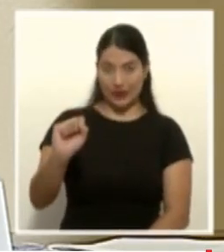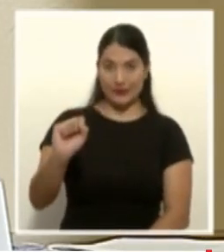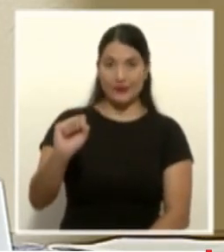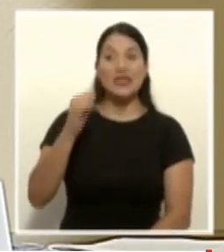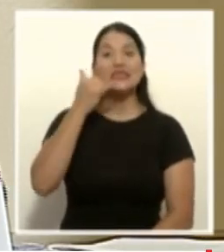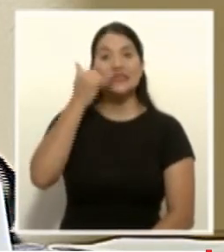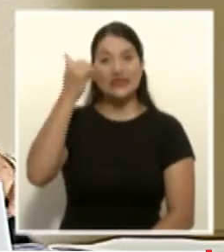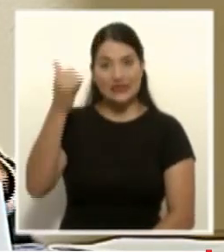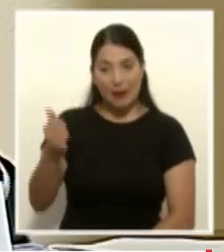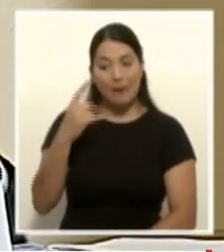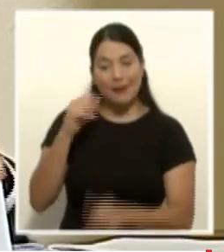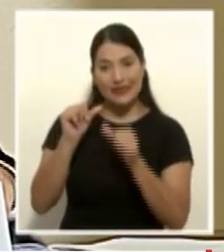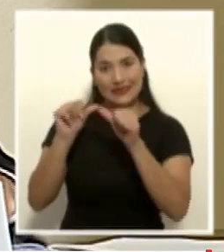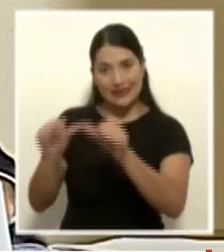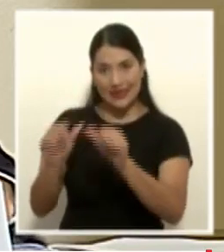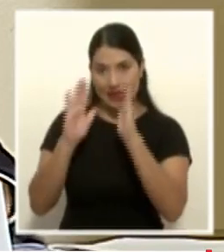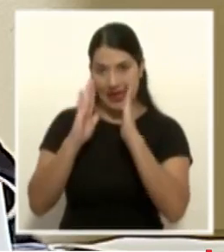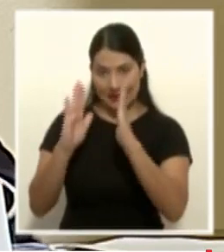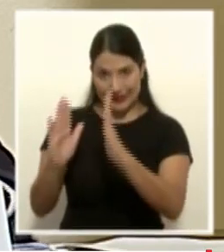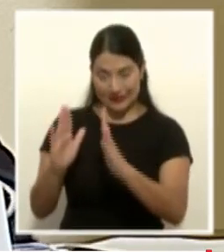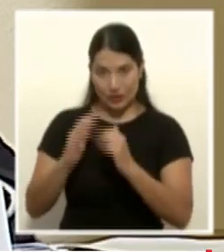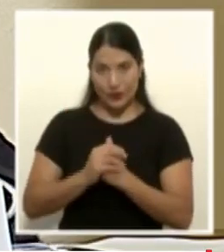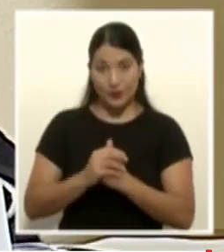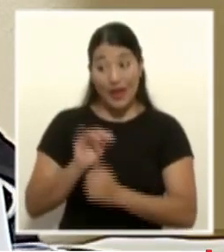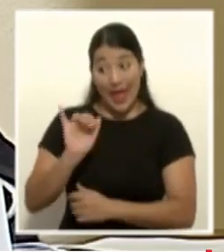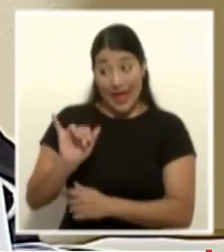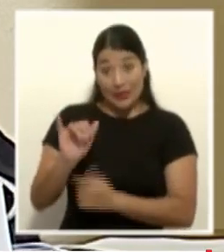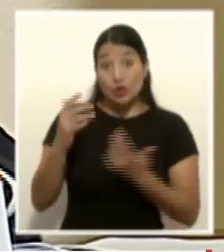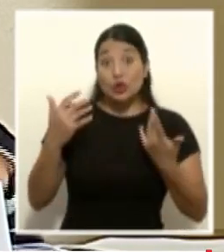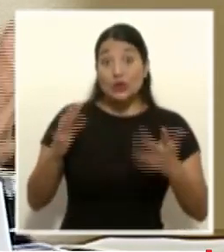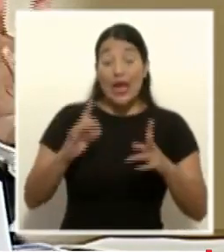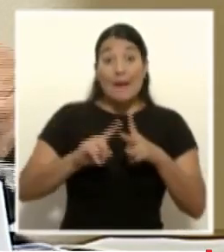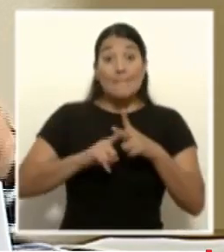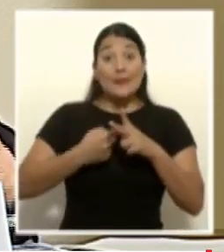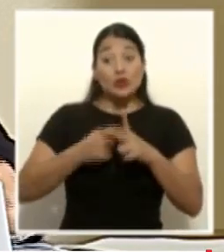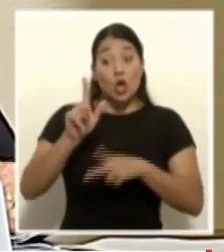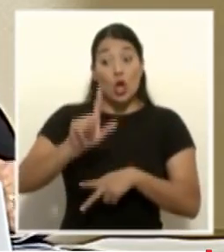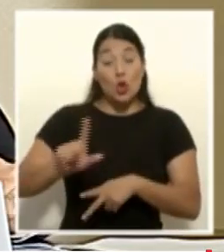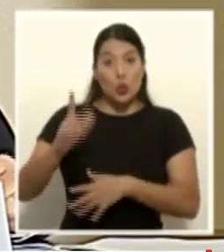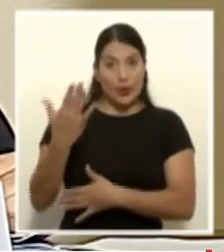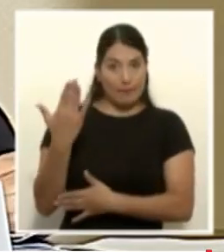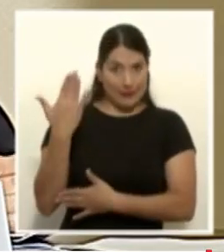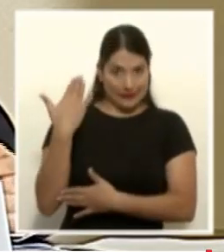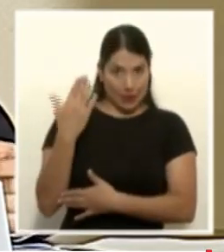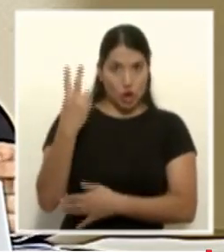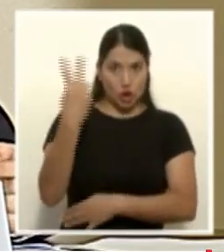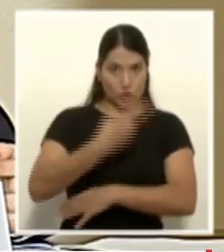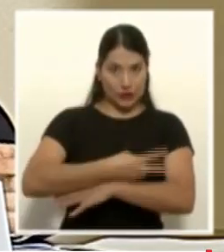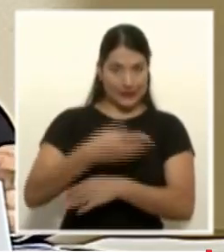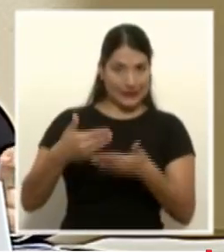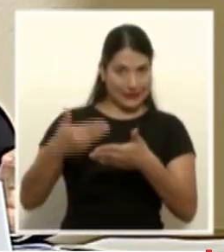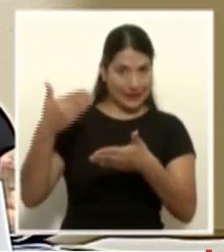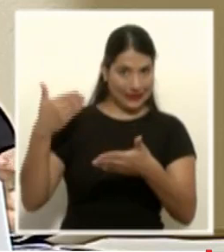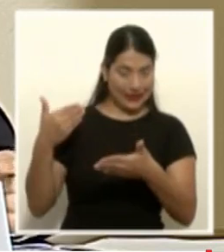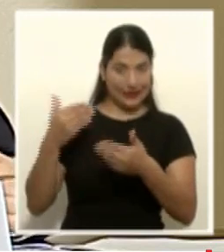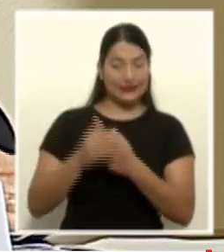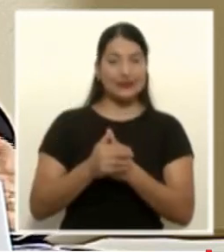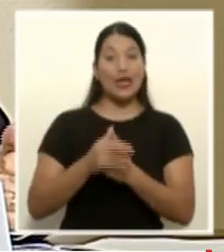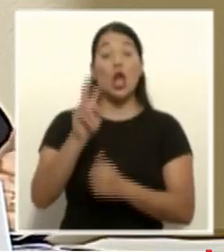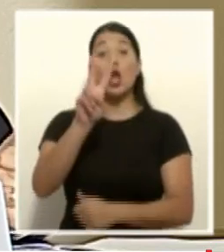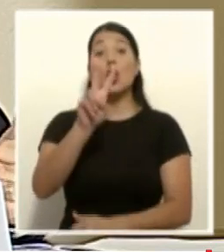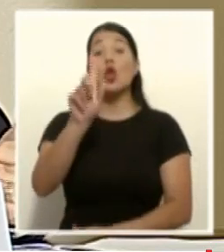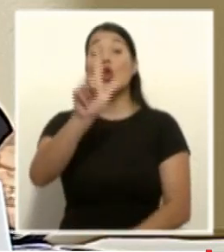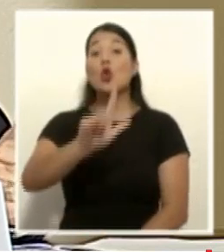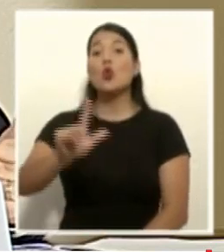Social. Entonces, esto ya empezó el lunes pasado, hace 2 días. El lunes